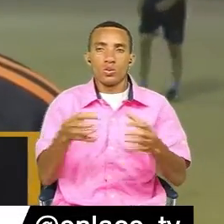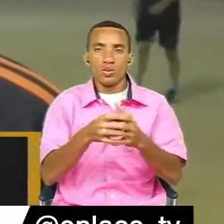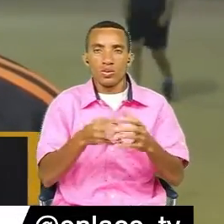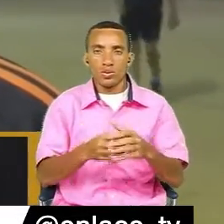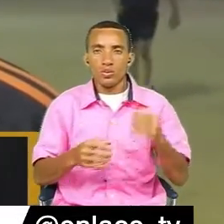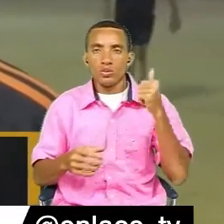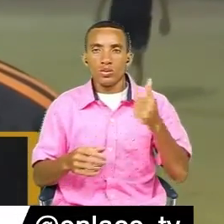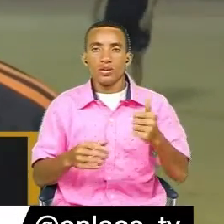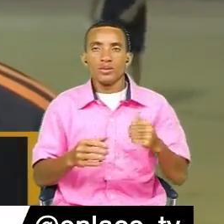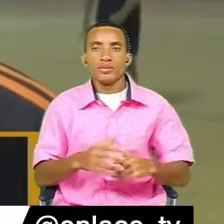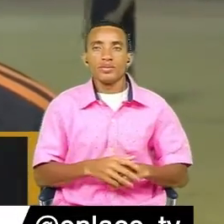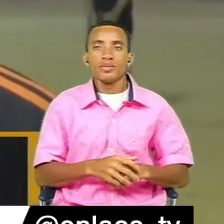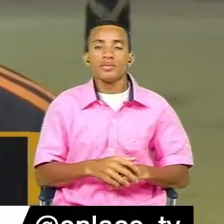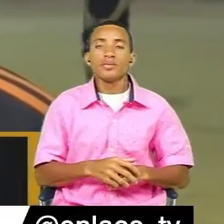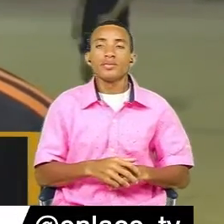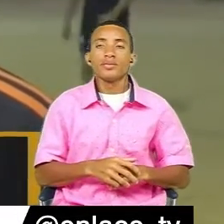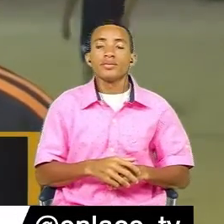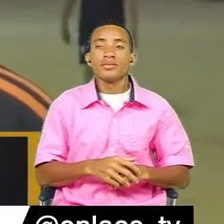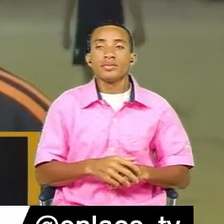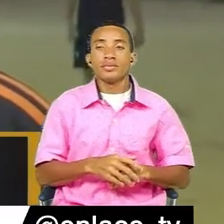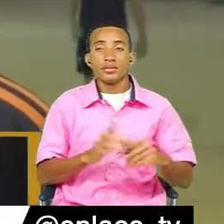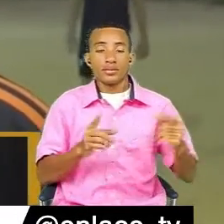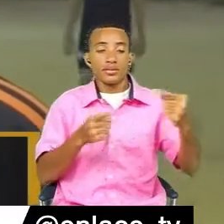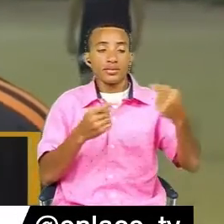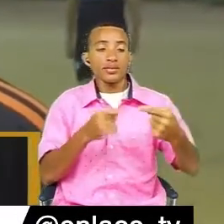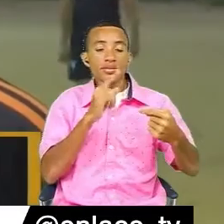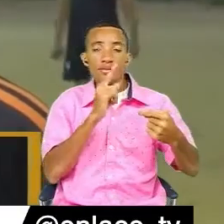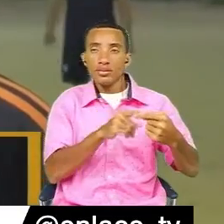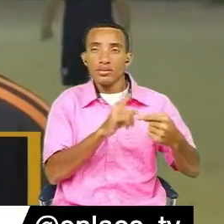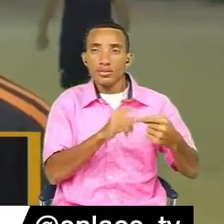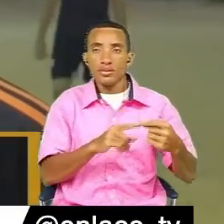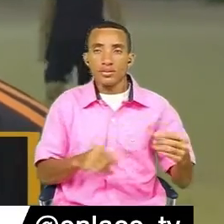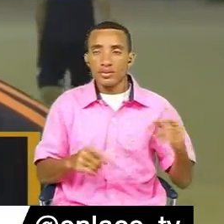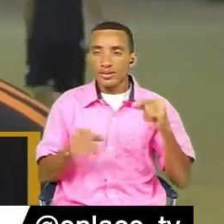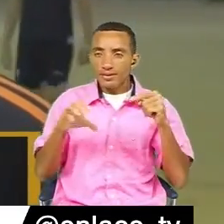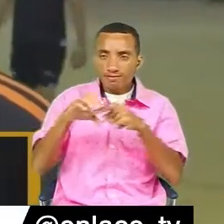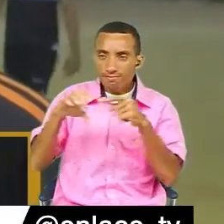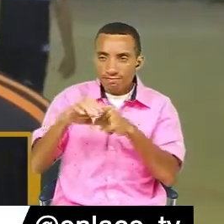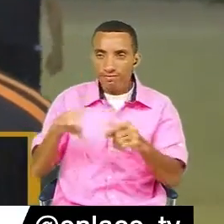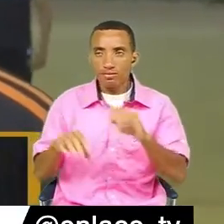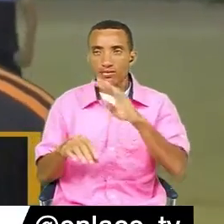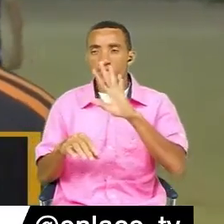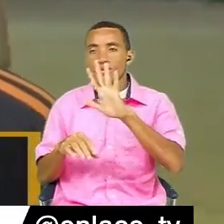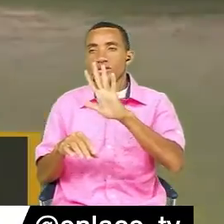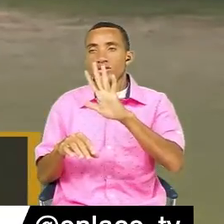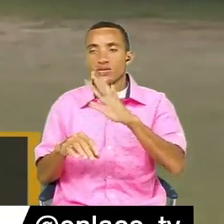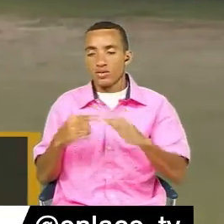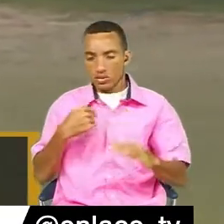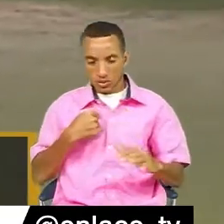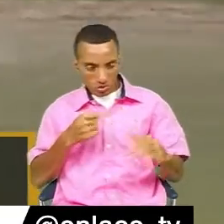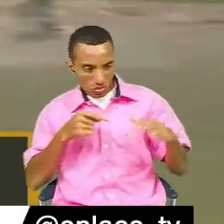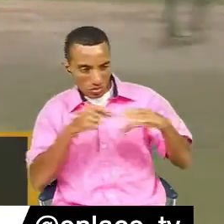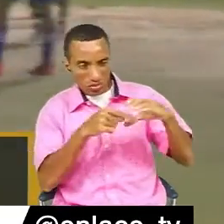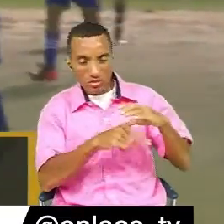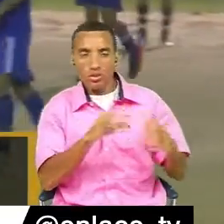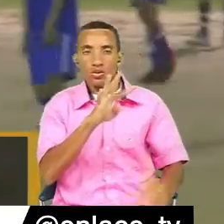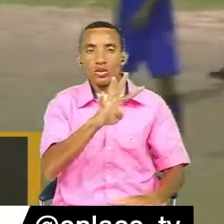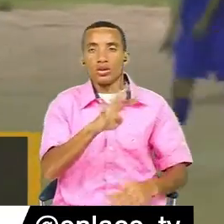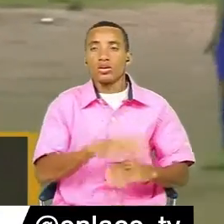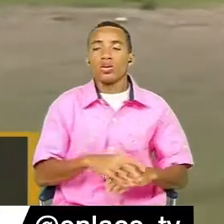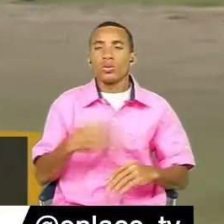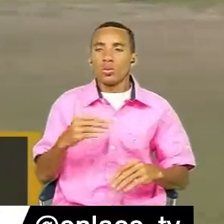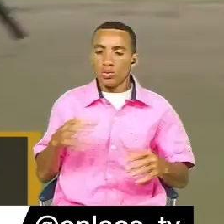bueno, excelente. El rival alcanzó a hacer unos 5 goles, nosotros alcanzamos a hacerle 4 goles. Me siento muy satisfecho con mi equipo